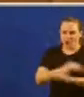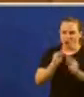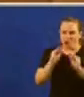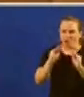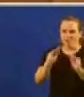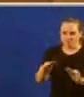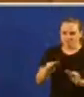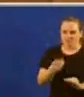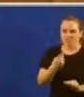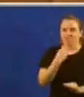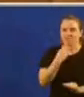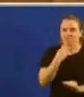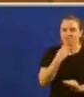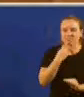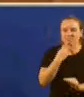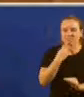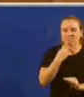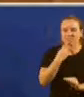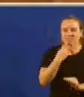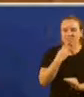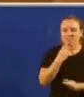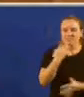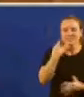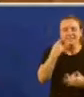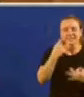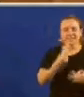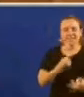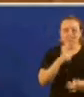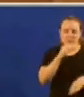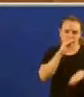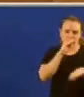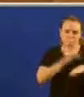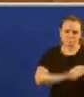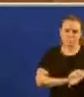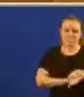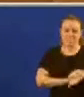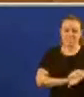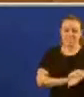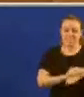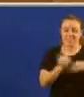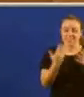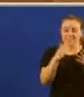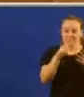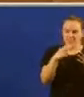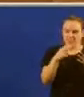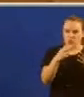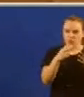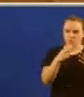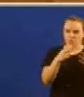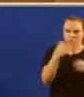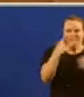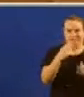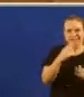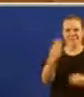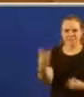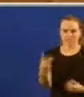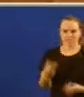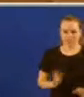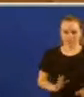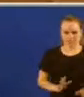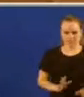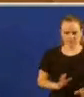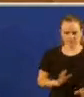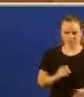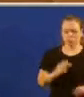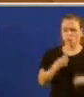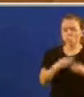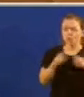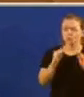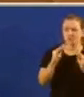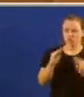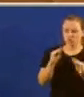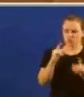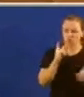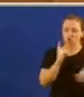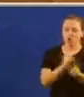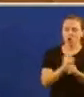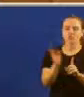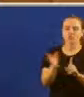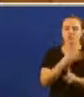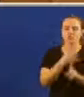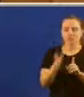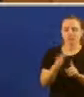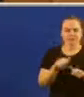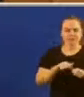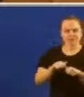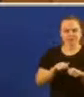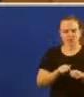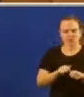só executou 3 de cada 10 euros. Señor Feijó, a súa política de loita contra a violencia de xénero é unha vergoña